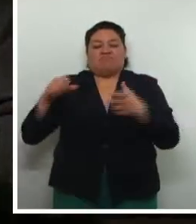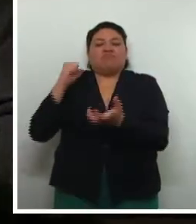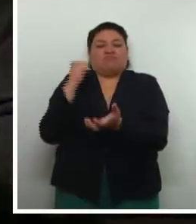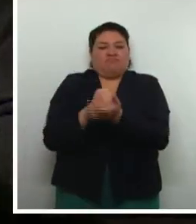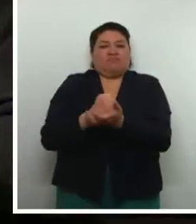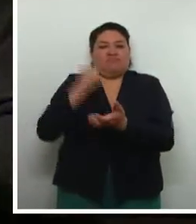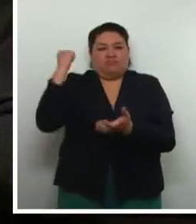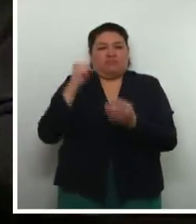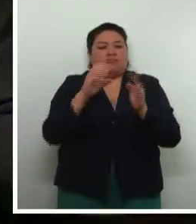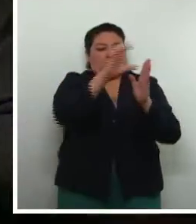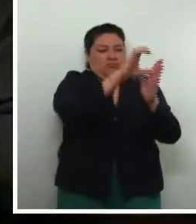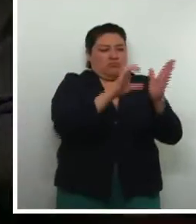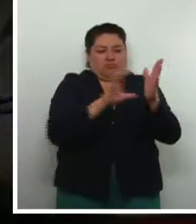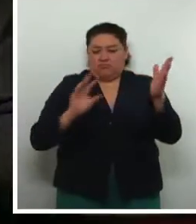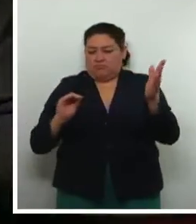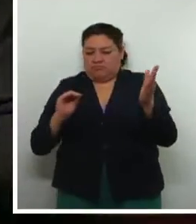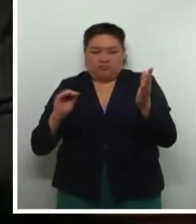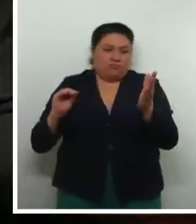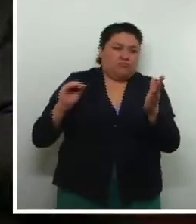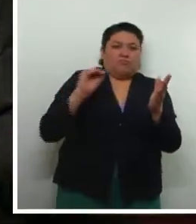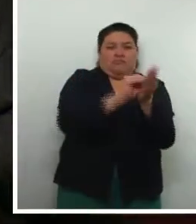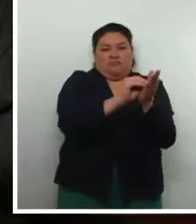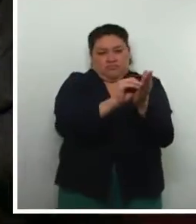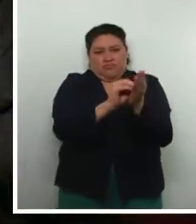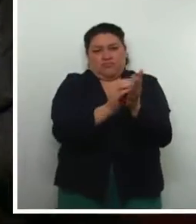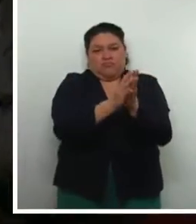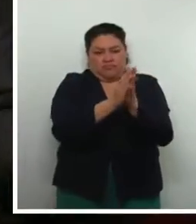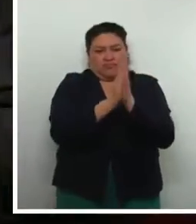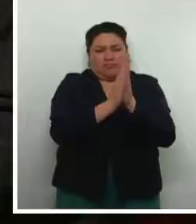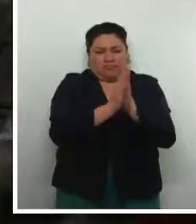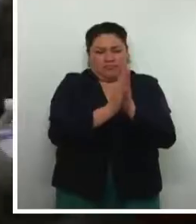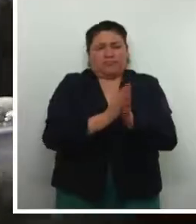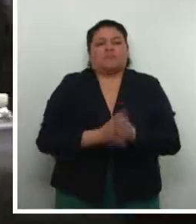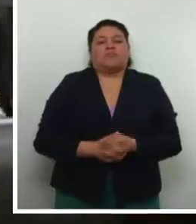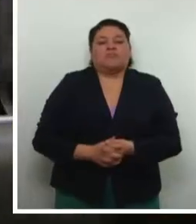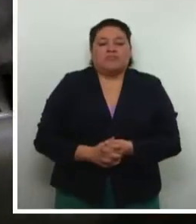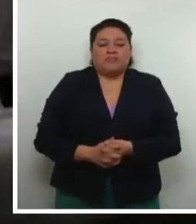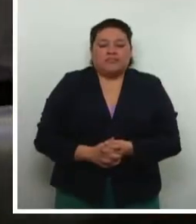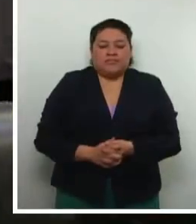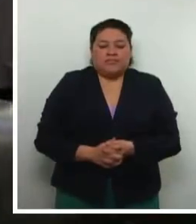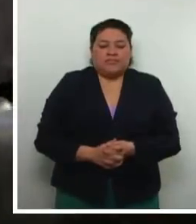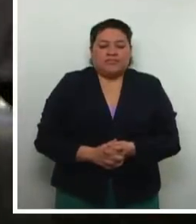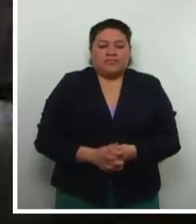calificada, incorpórese al cuerpo del artículo.